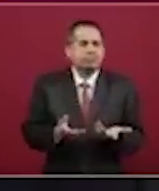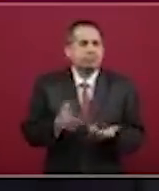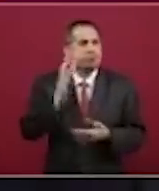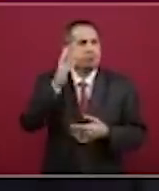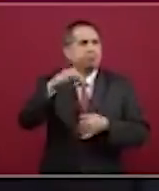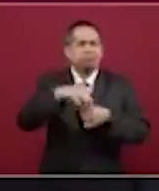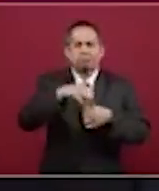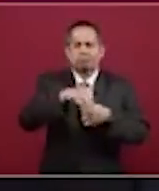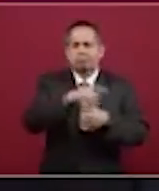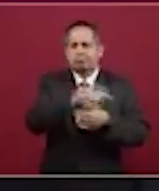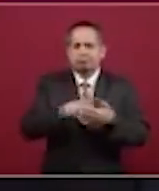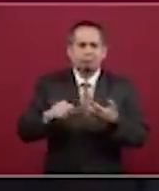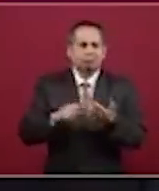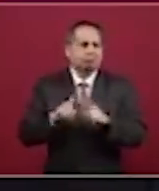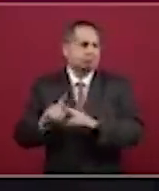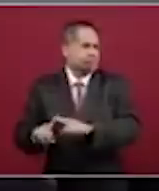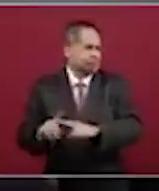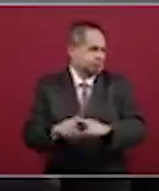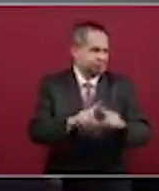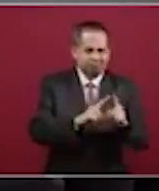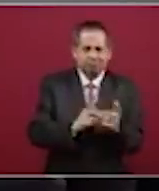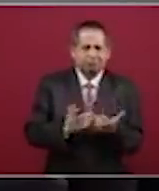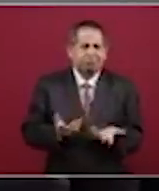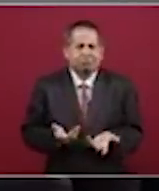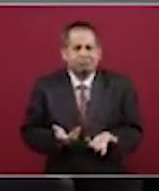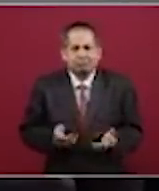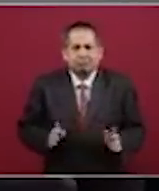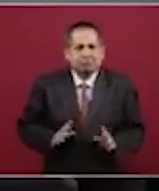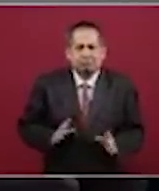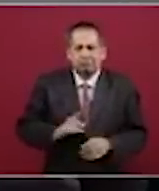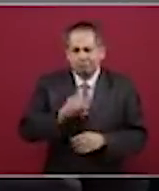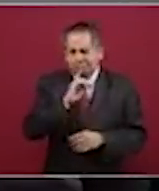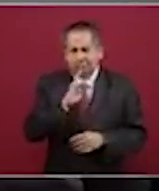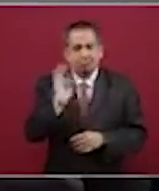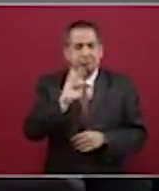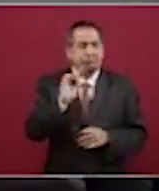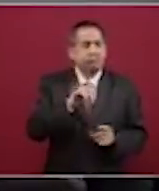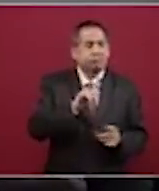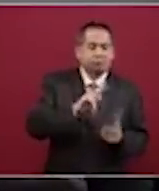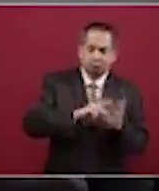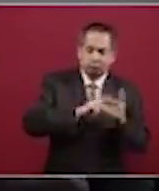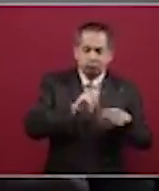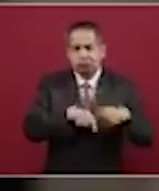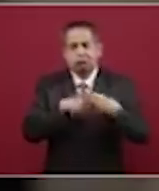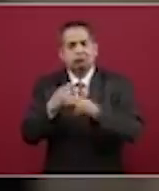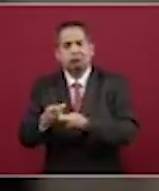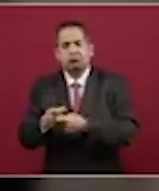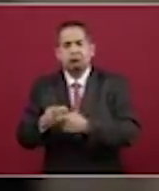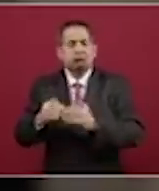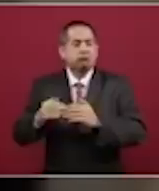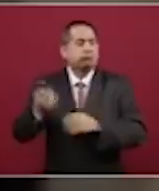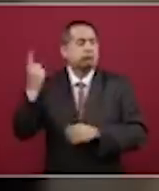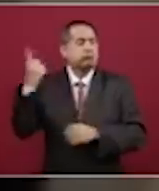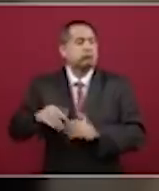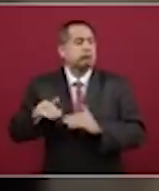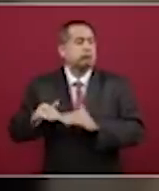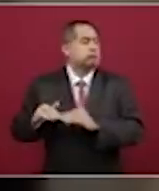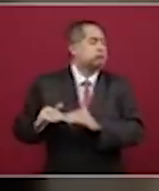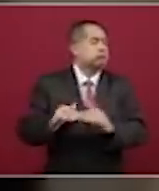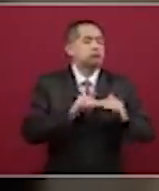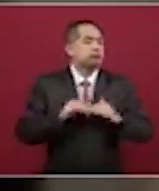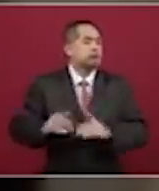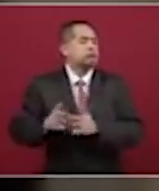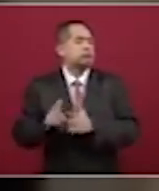electoral del pluripartidismo, y quizás estaríamos pasando nuevamente a una hegemonía de un partido